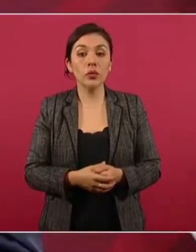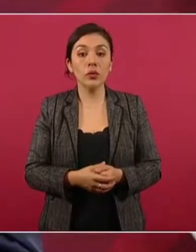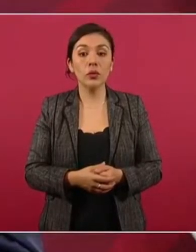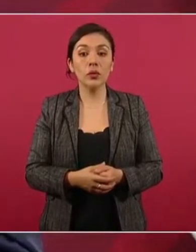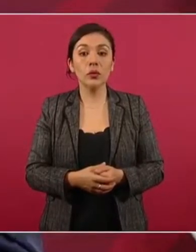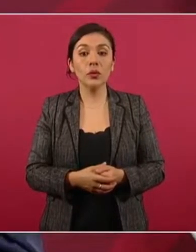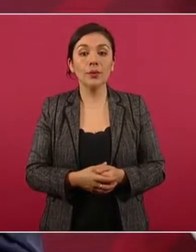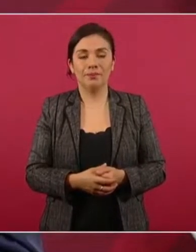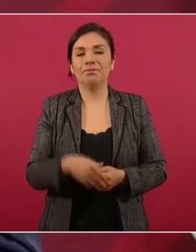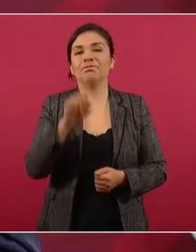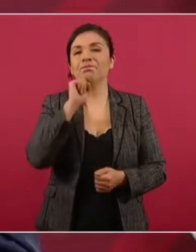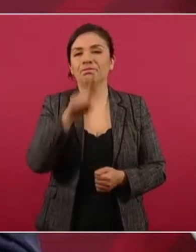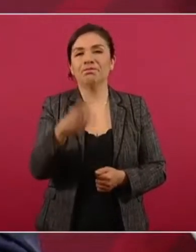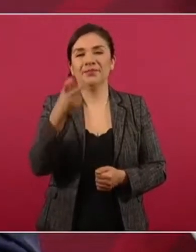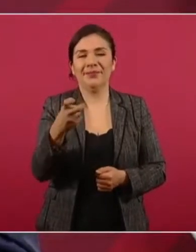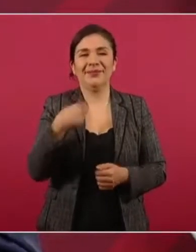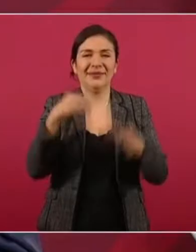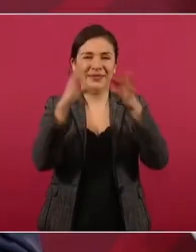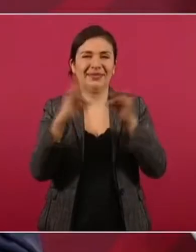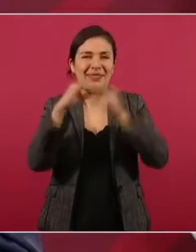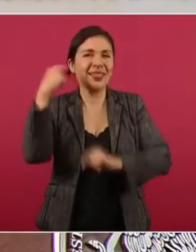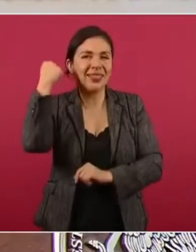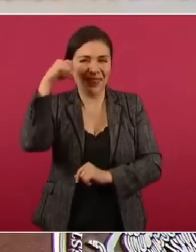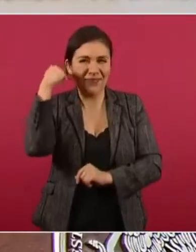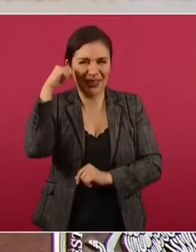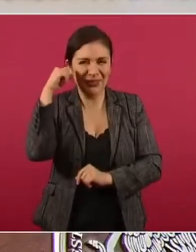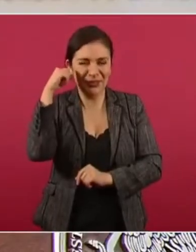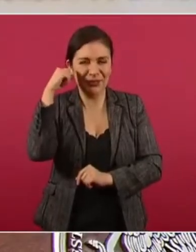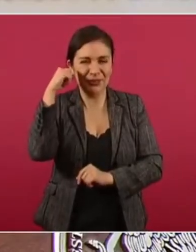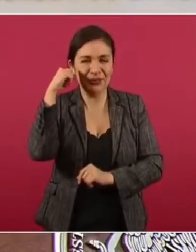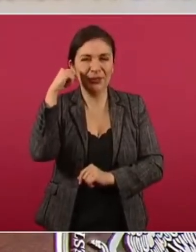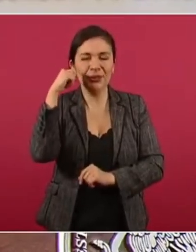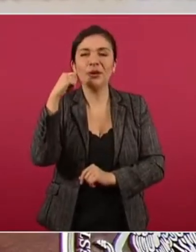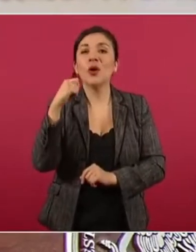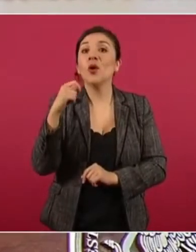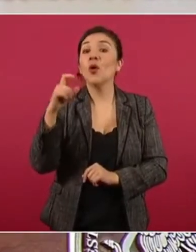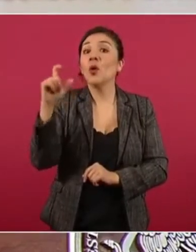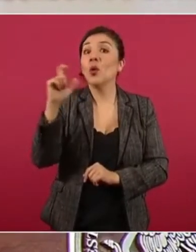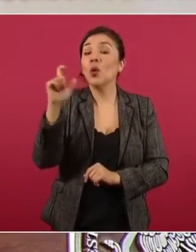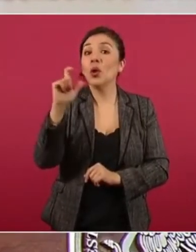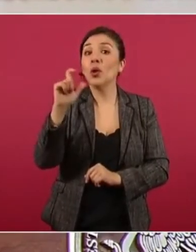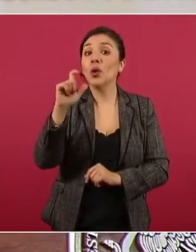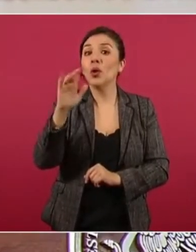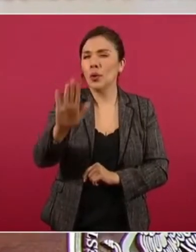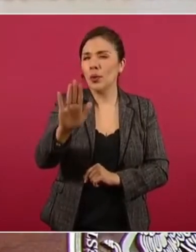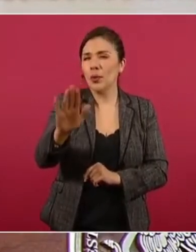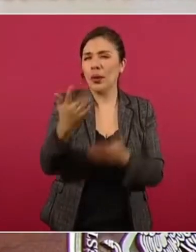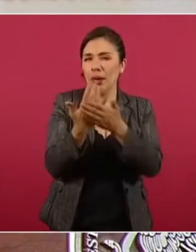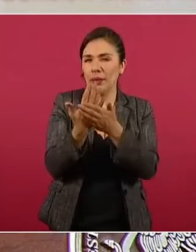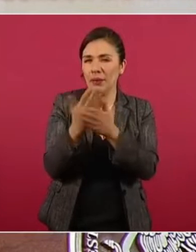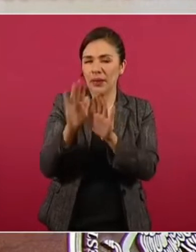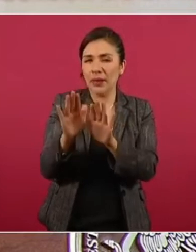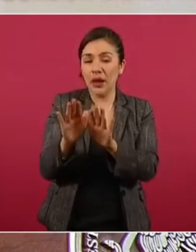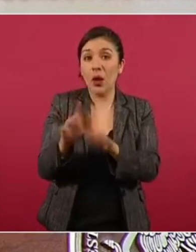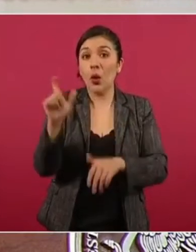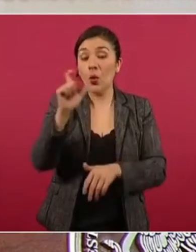ya que estábamos hablando de Tabasco, a ver si terminamos, pero no ahora, apenas vamos